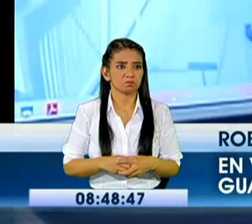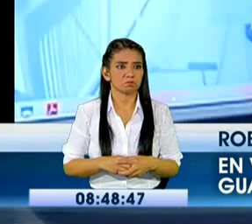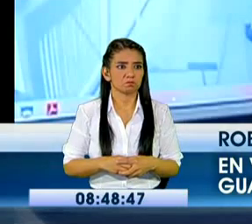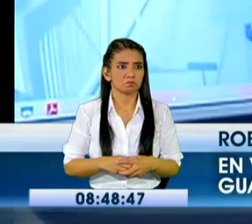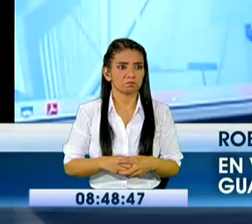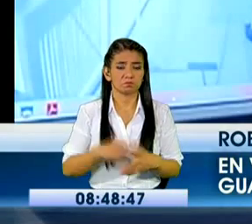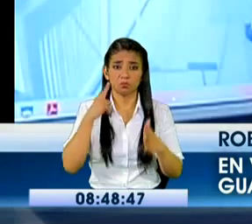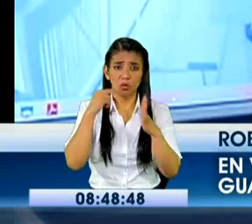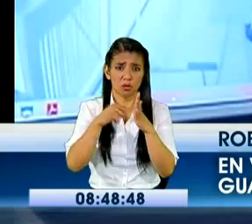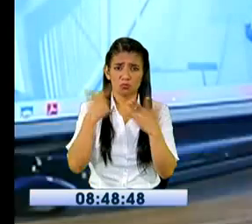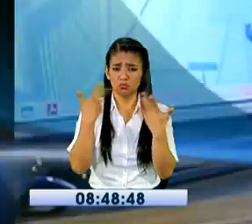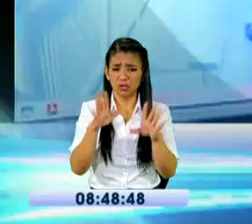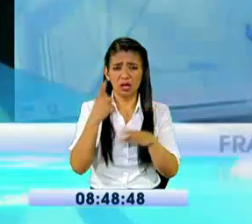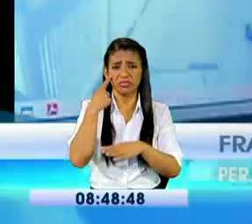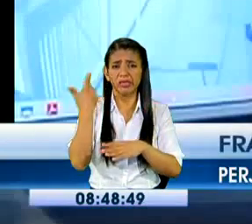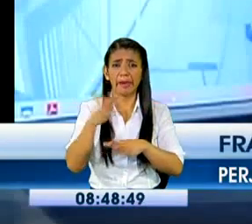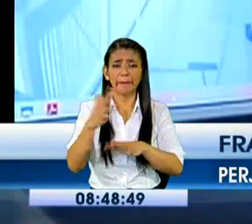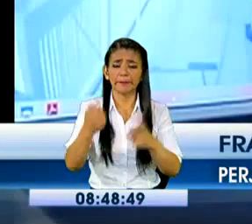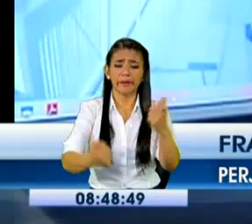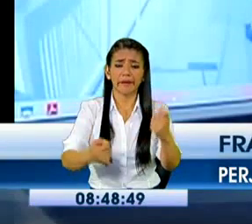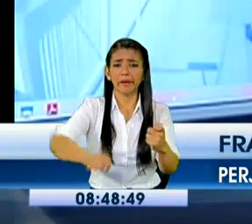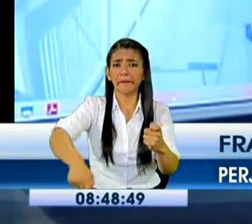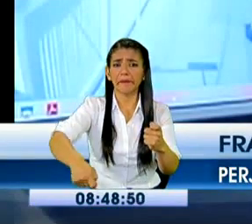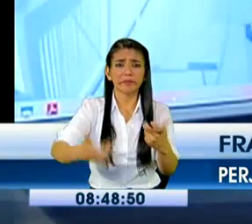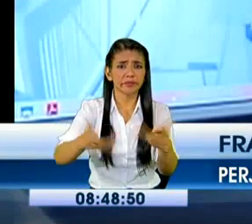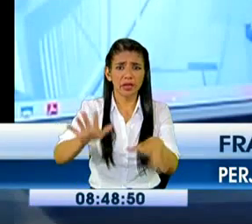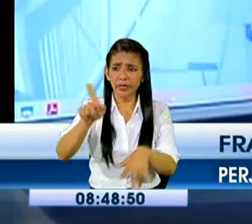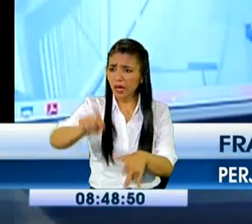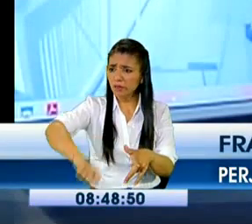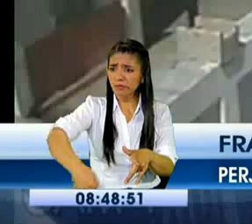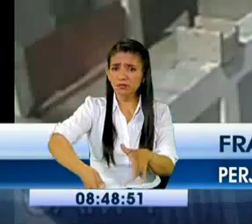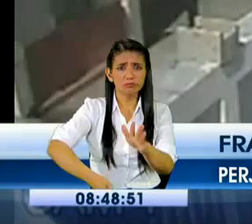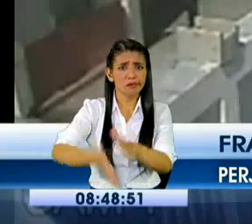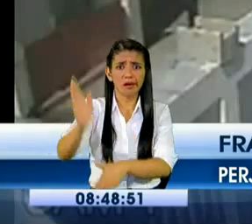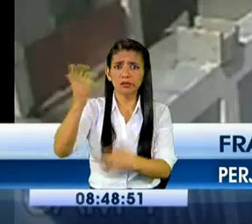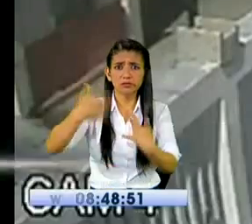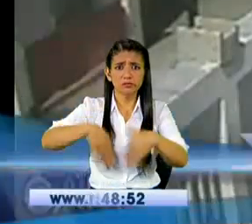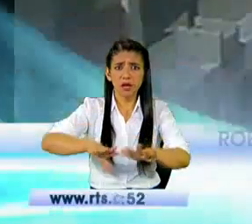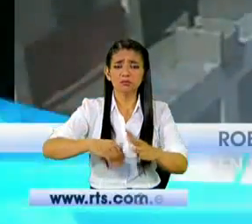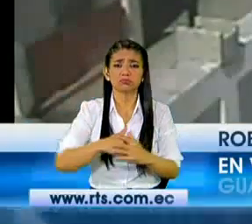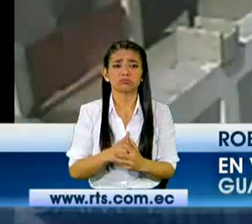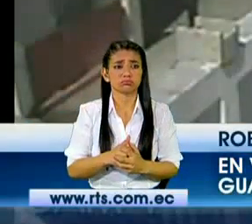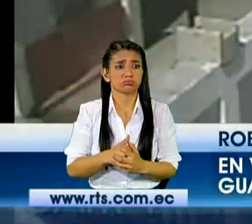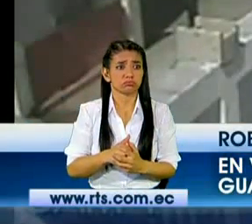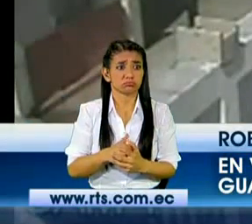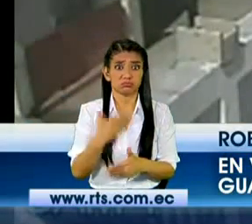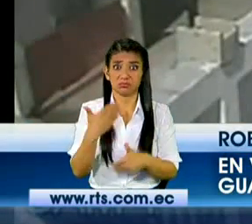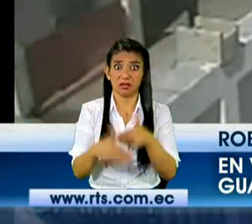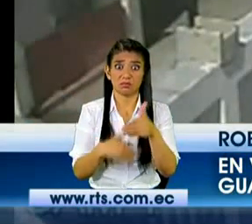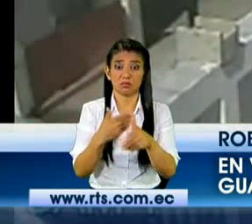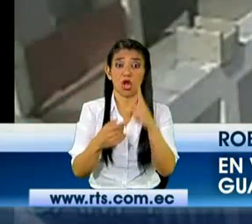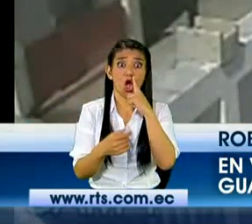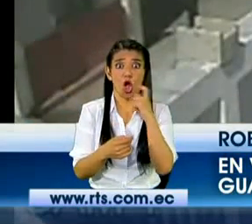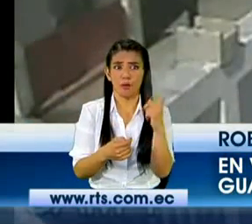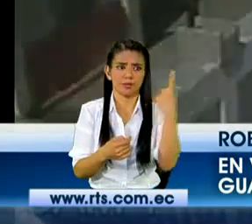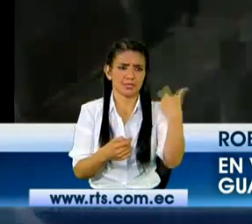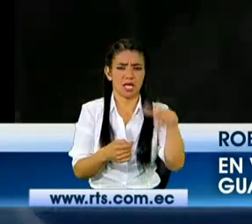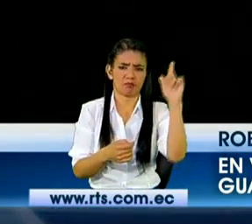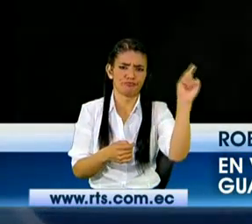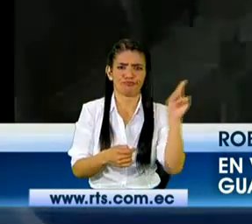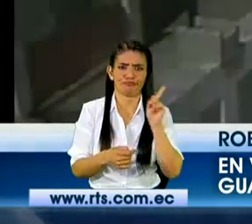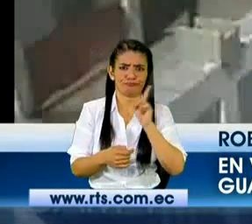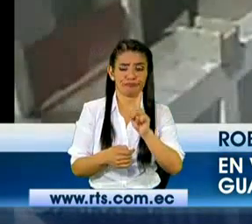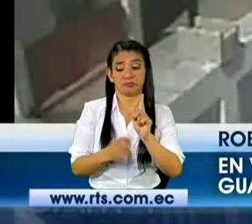haber prendido, frío, sin embargo lo prendió y se lo dio. Después de unos minutos, el tipo regresa al auto